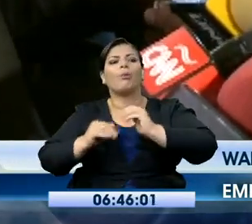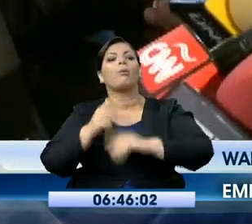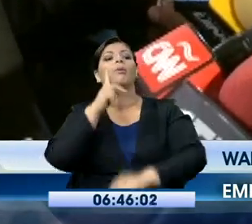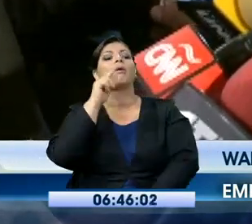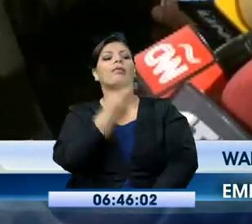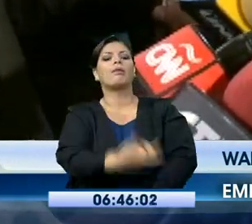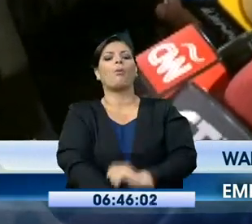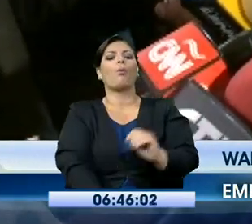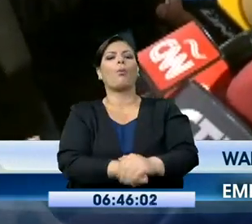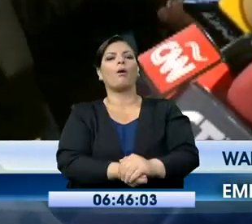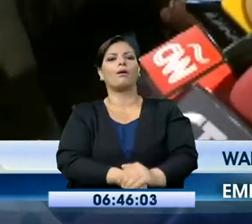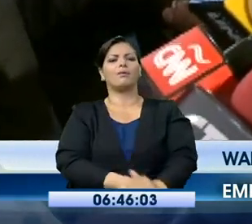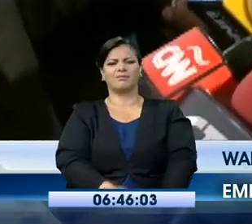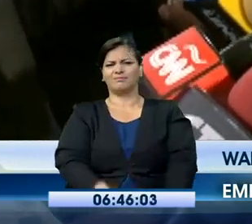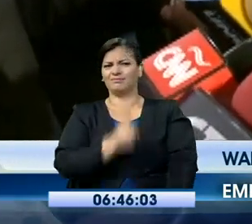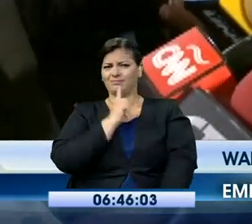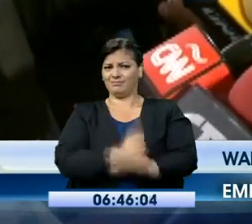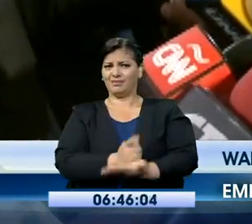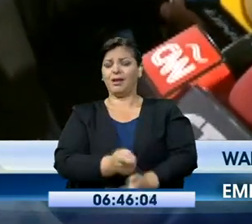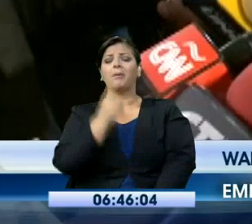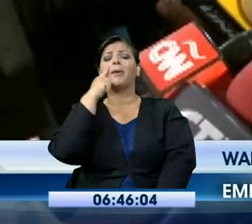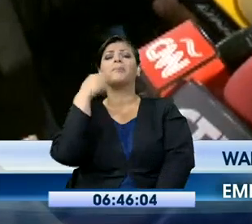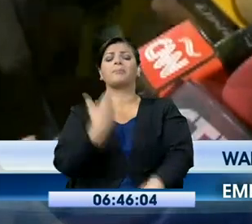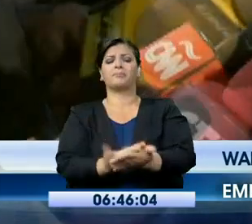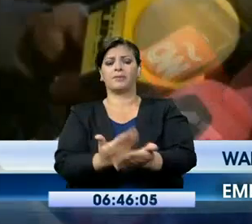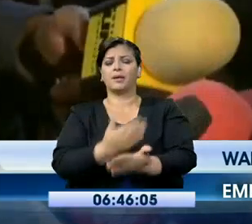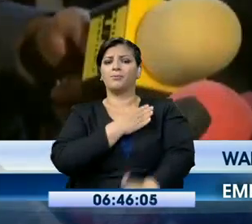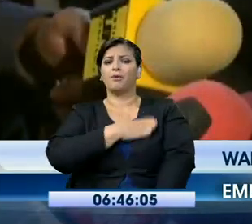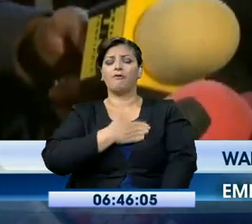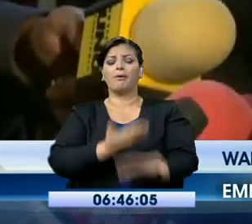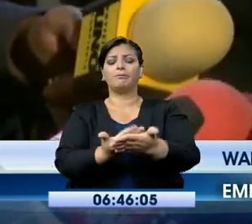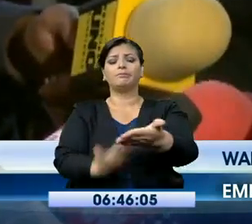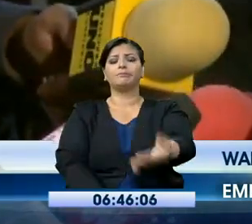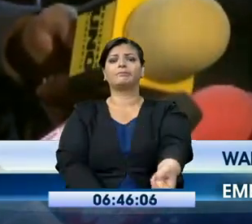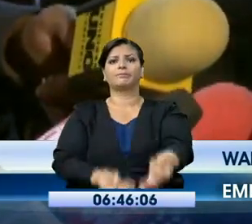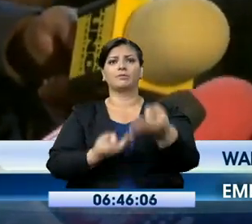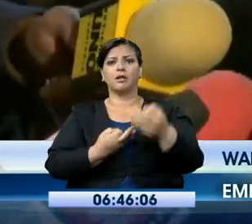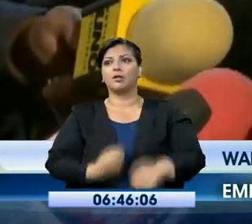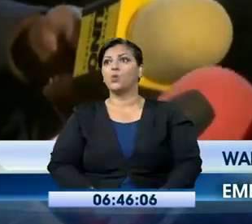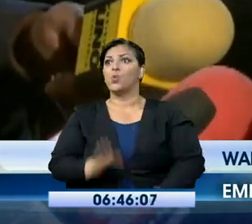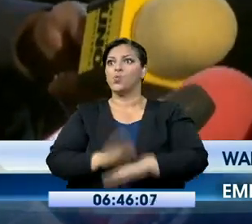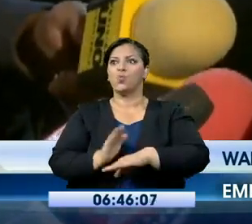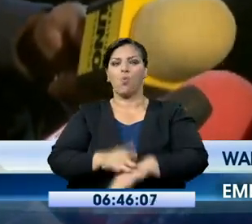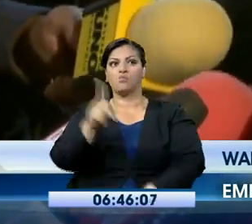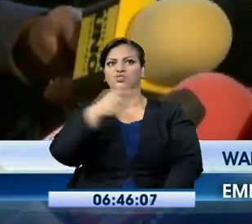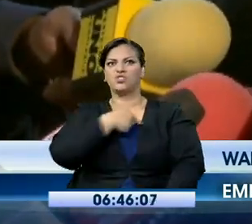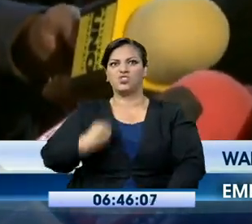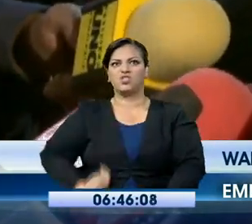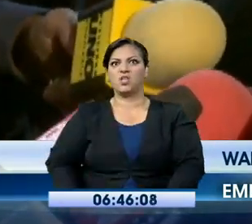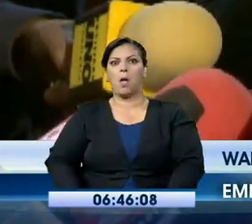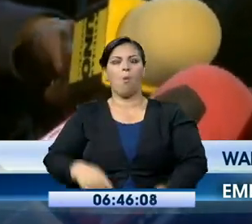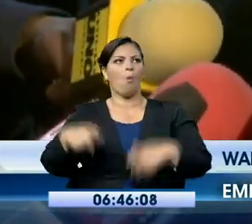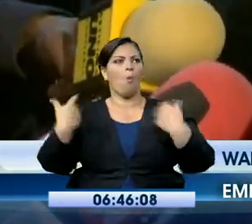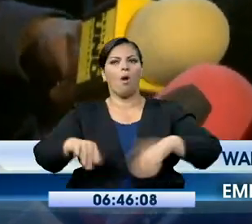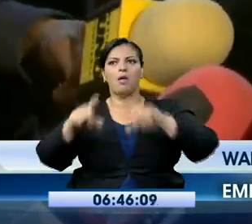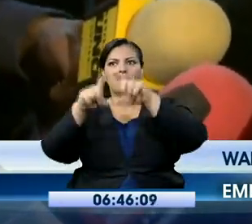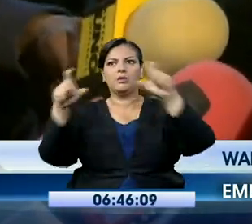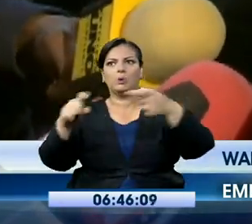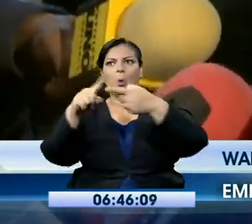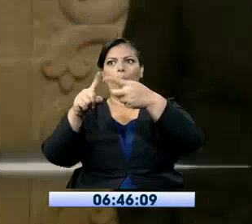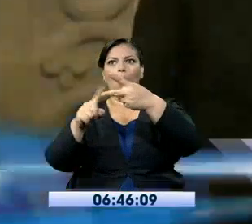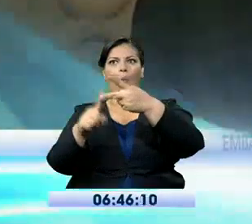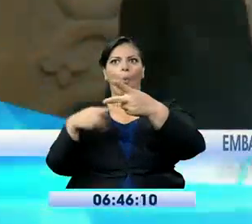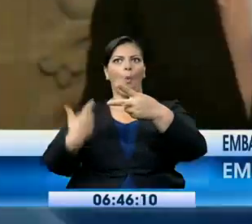presente evidencias a nosotros, por favor. No puede acusar a las empresas chinas con esas